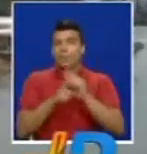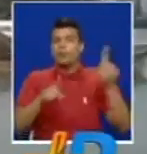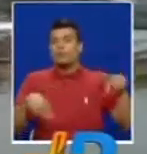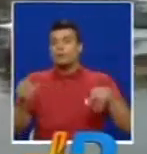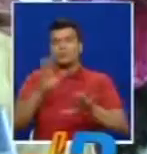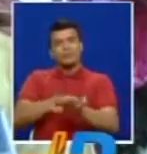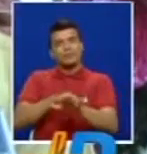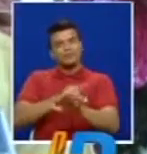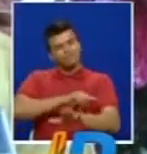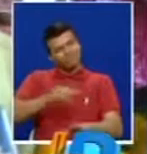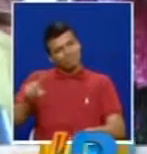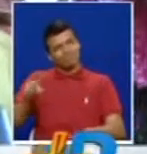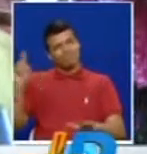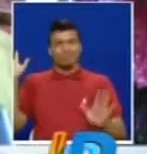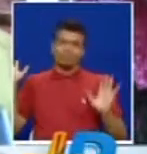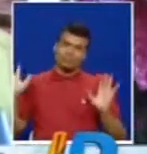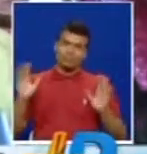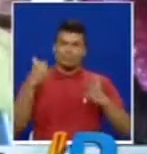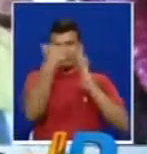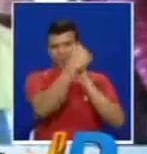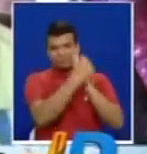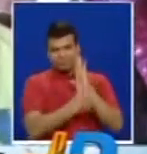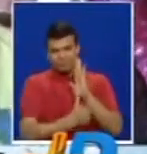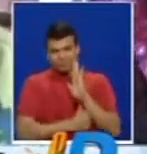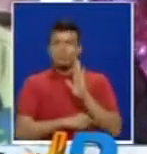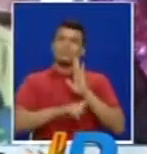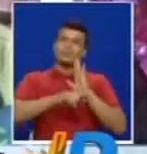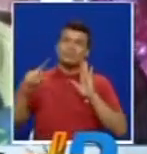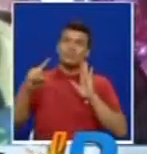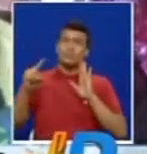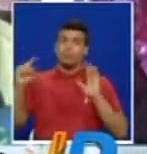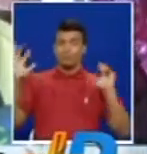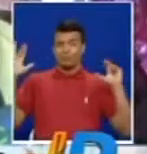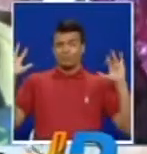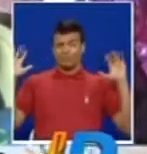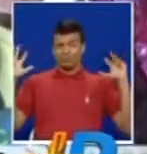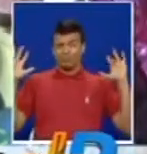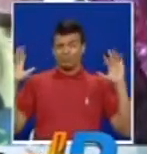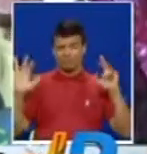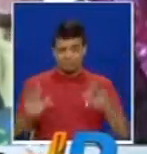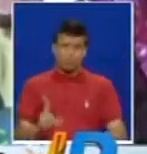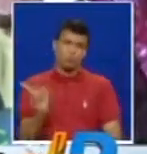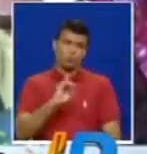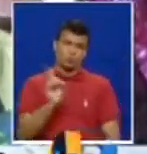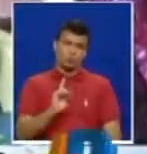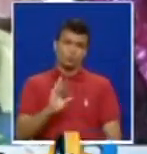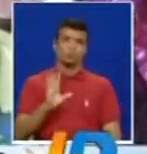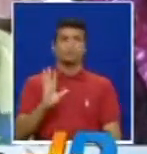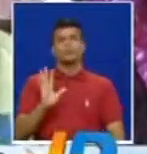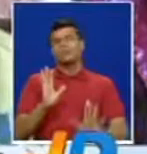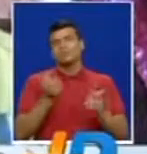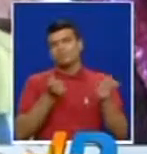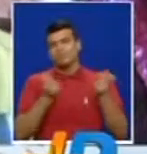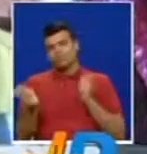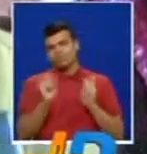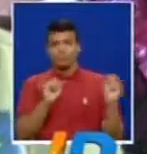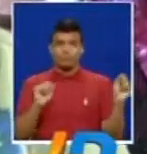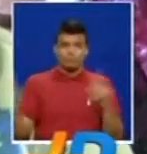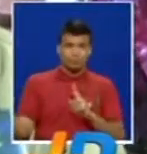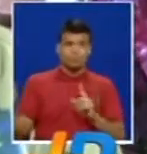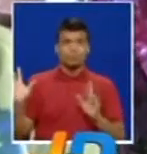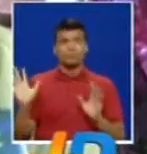al público. Se van a hacer unos planes de restricción para que no entre tanta gente a la parte flotante y van a haber más controles con